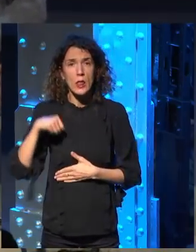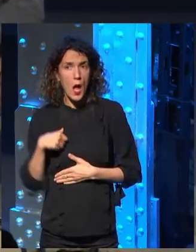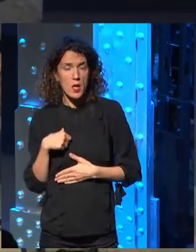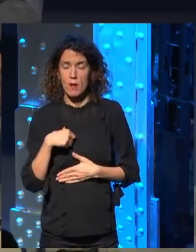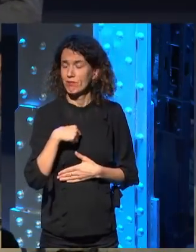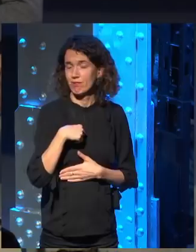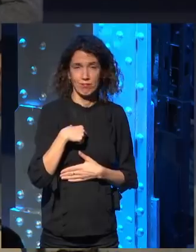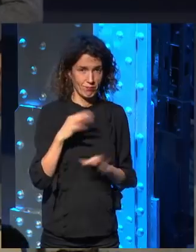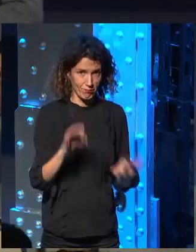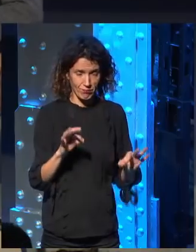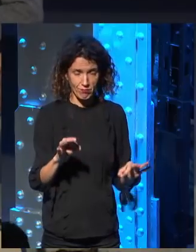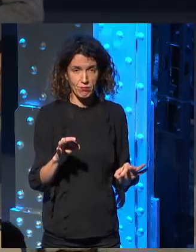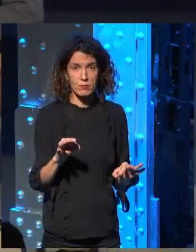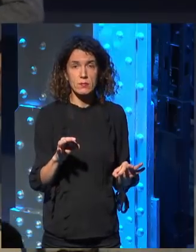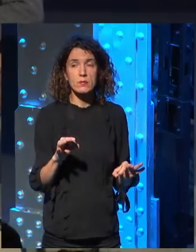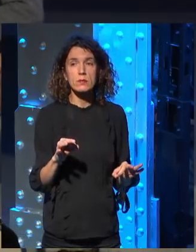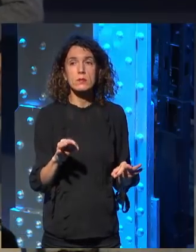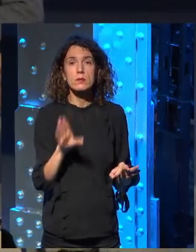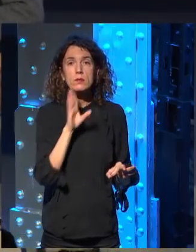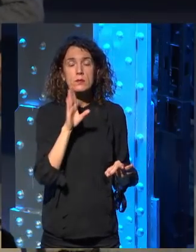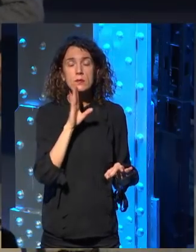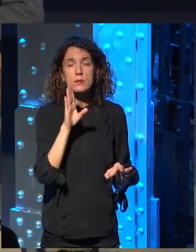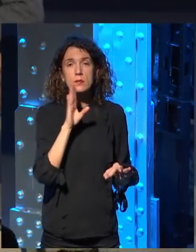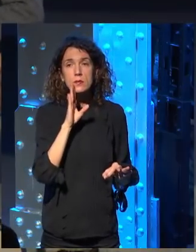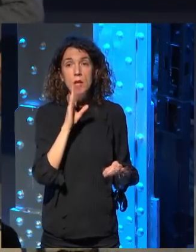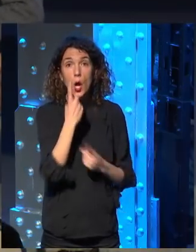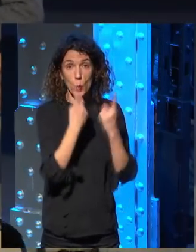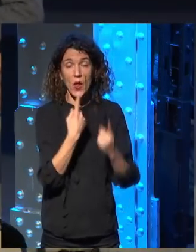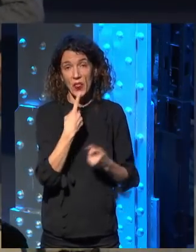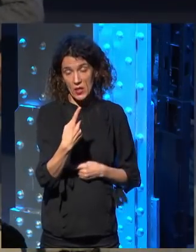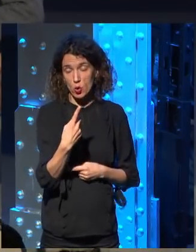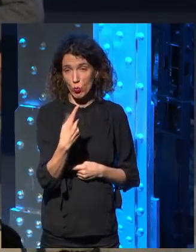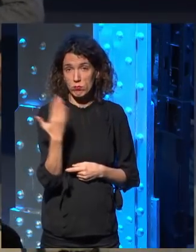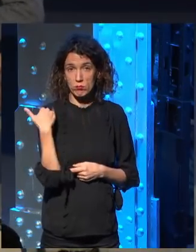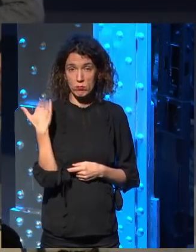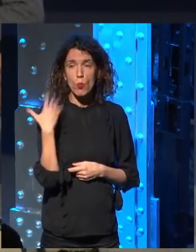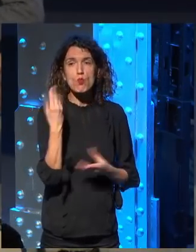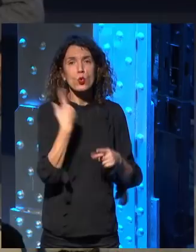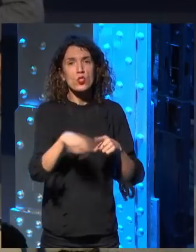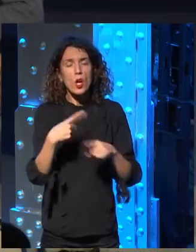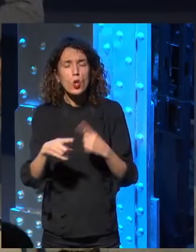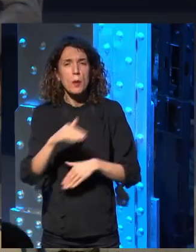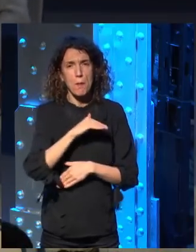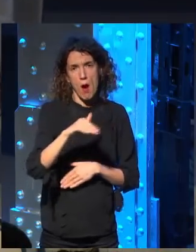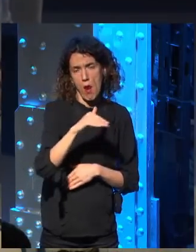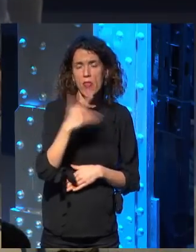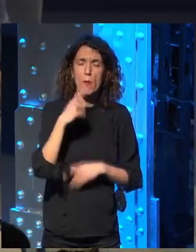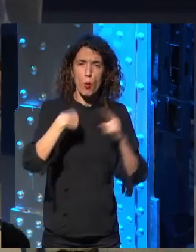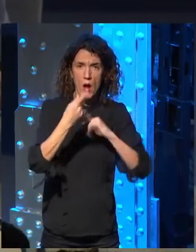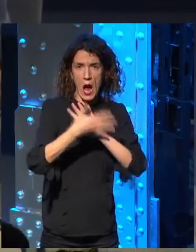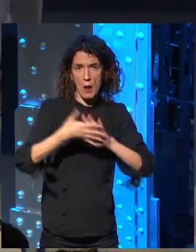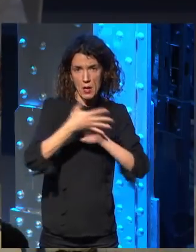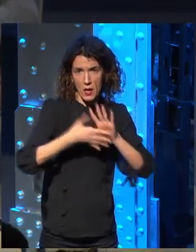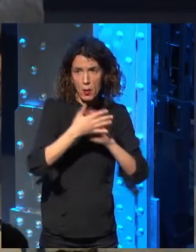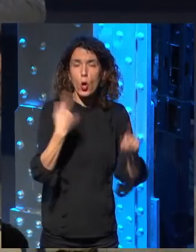¿no? Sí, lo que tú has dicho en alguna ocasión, hay muchas cosas malas, luego volveremos a eso,